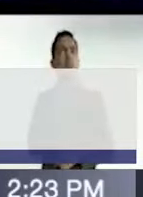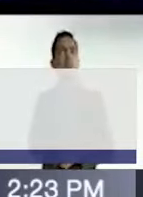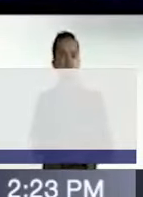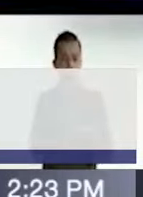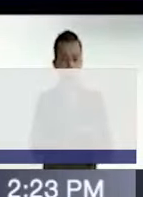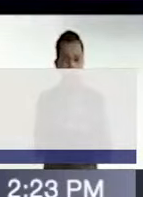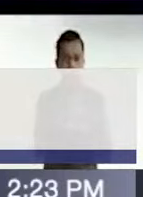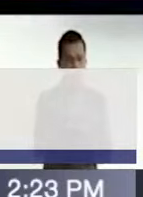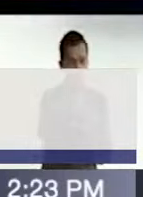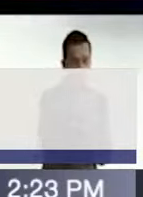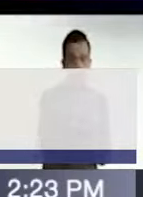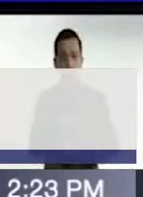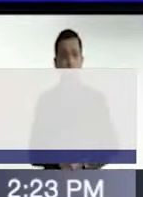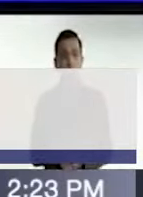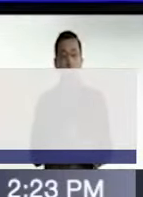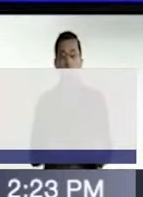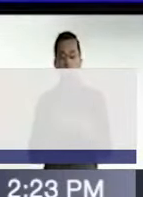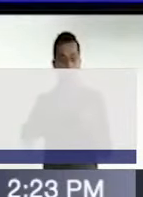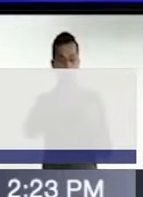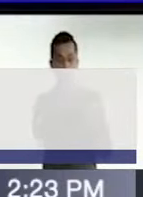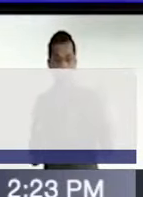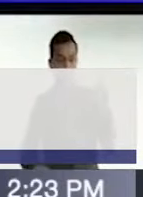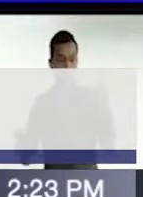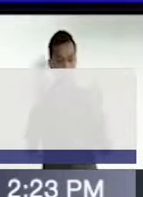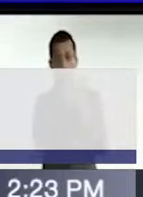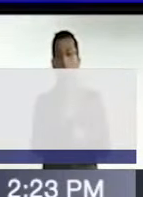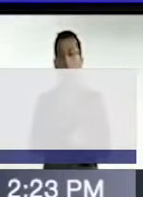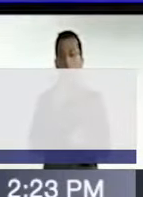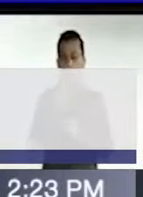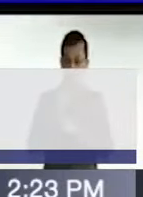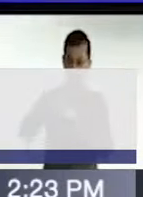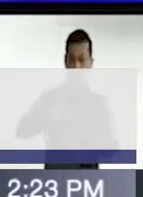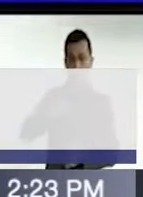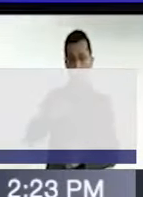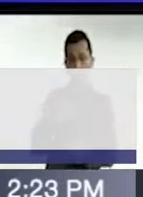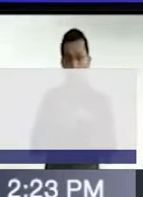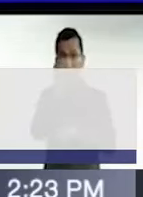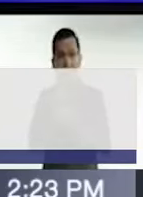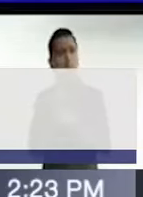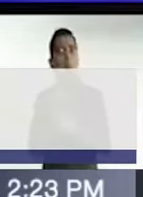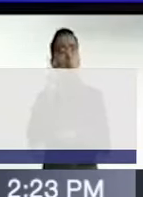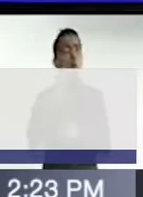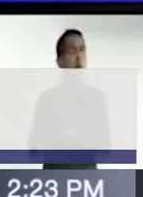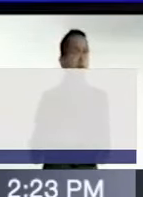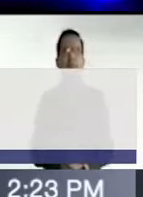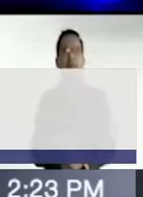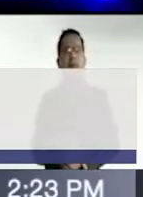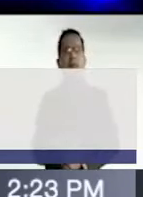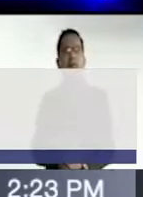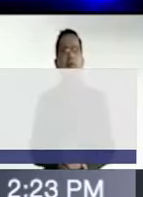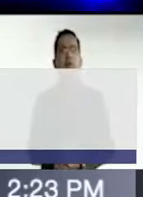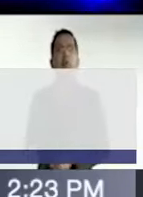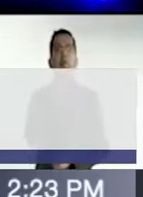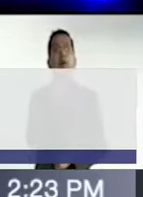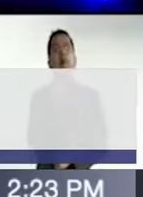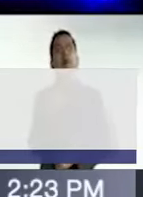una oposición que sea útil, y hoy el PAN no le está siendo útil como está. Necesitamos cortar de tajo los vicios, hacer